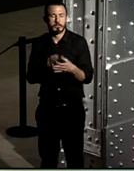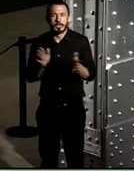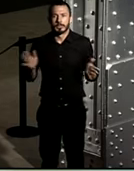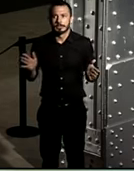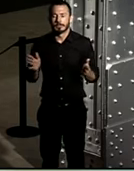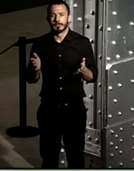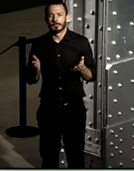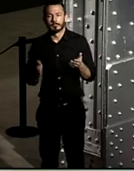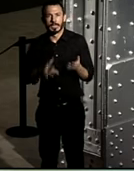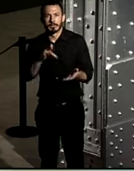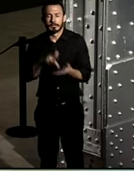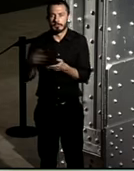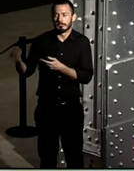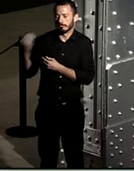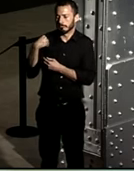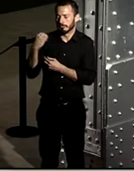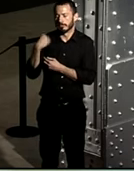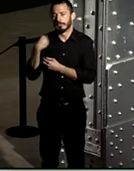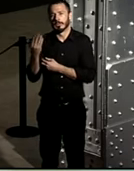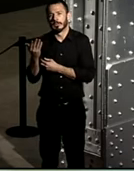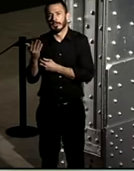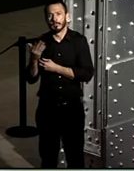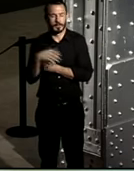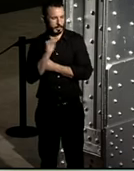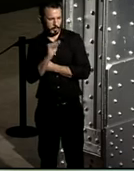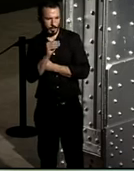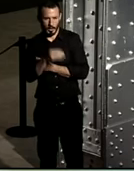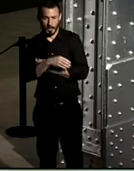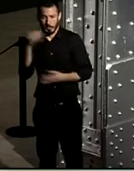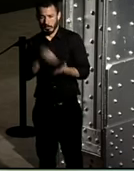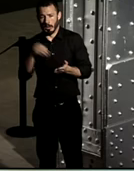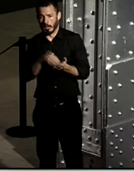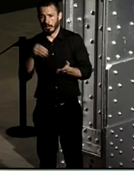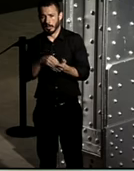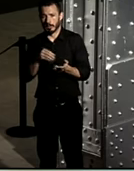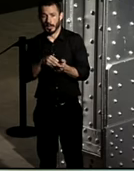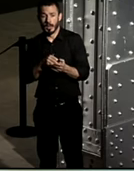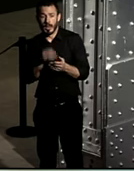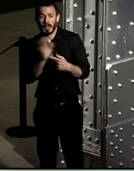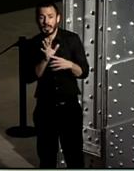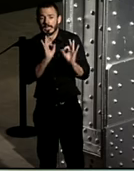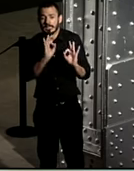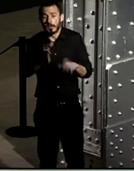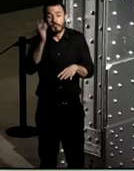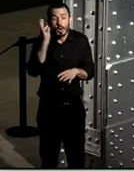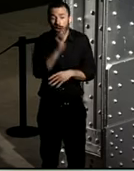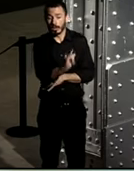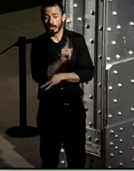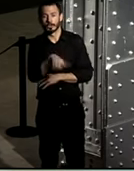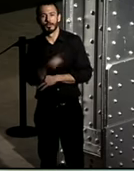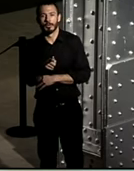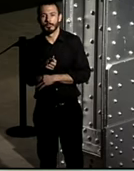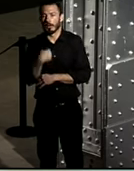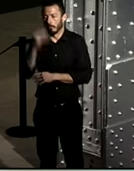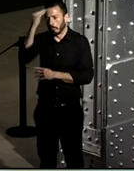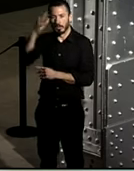no. Yo cuando a veces me preguntan esto de... Me habrán preguntado 1000 veces, ¿existe un cine de mujeres? Claro, yo pienso en